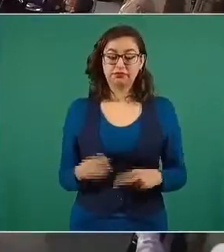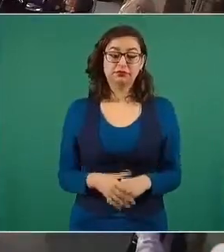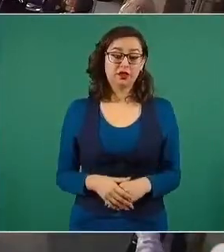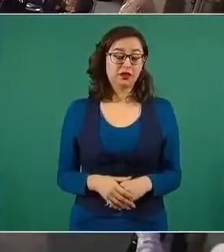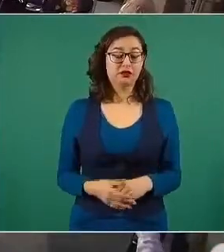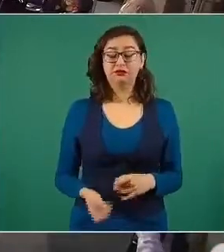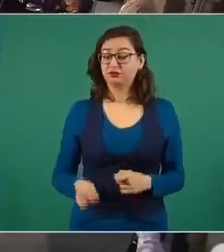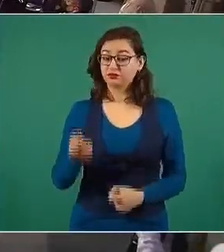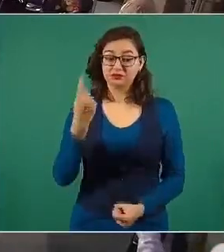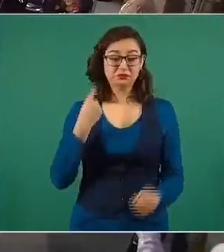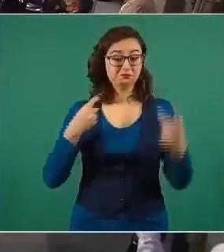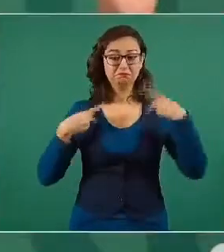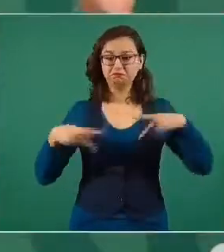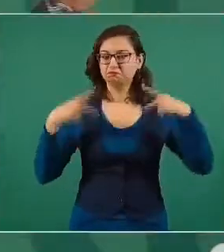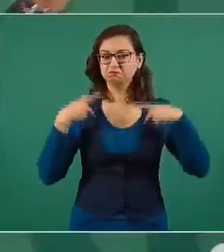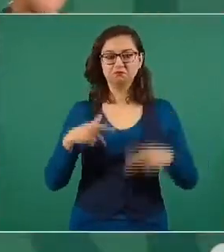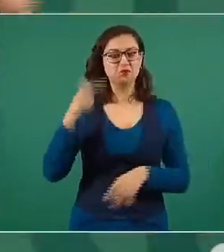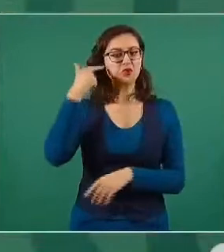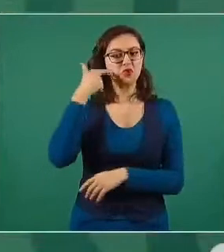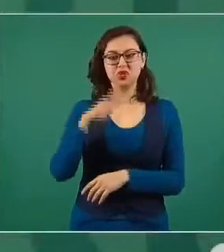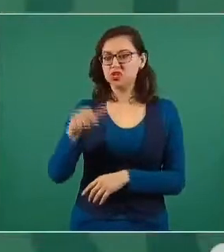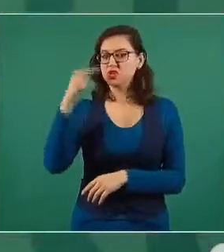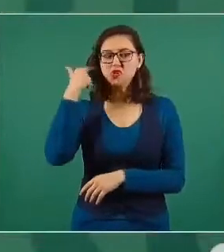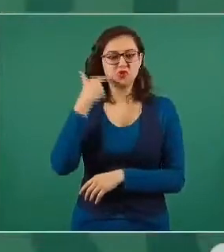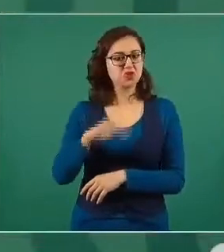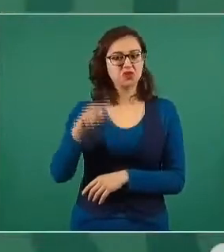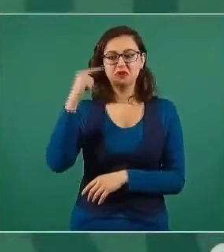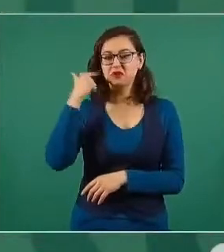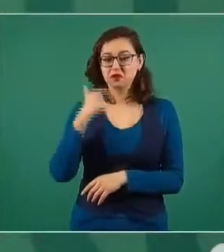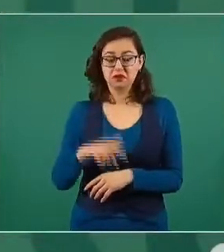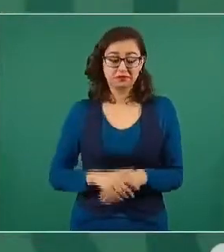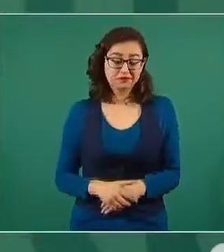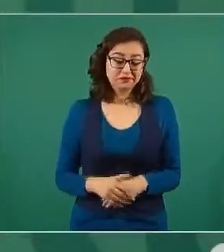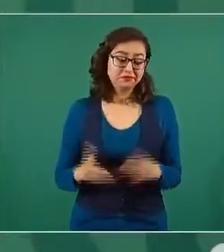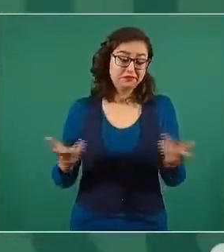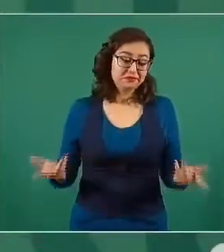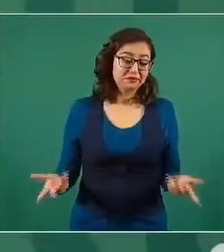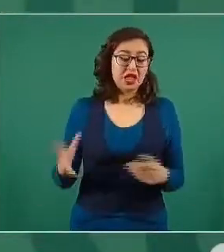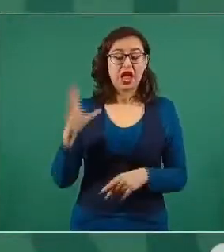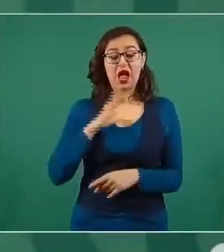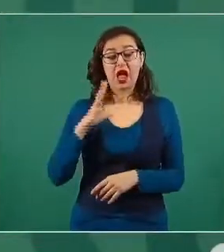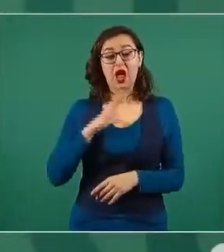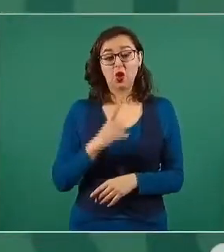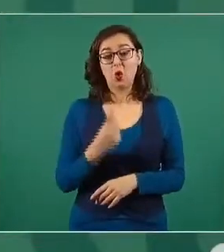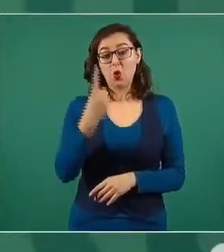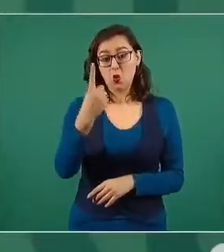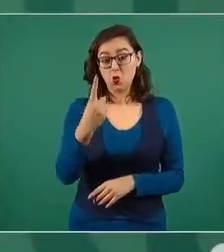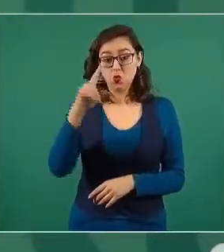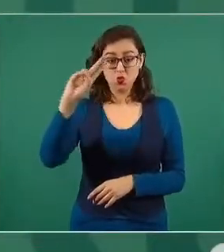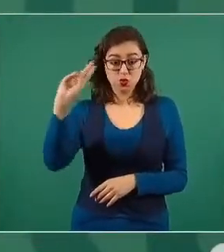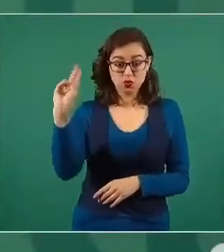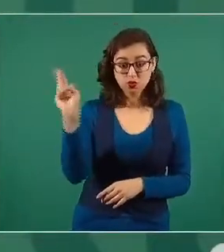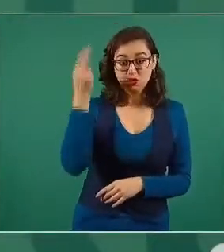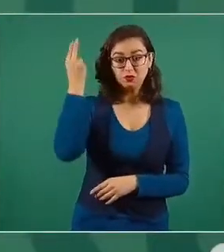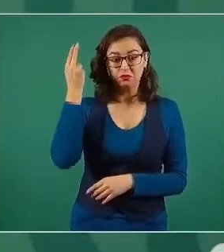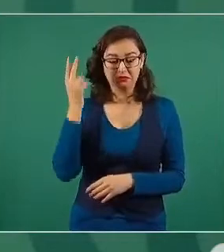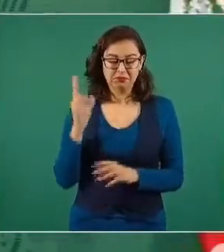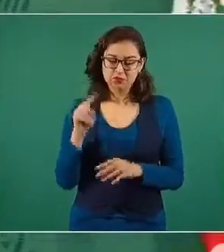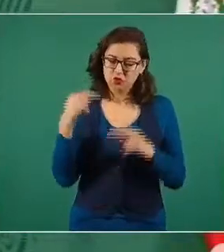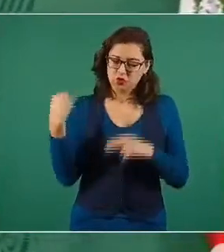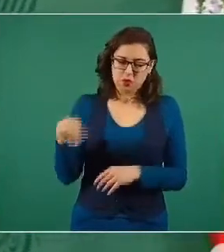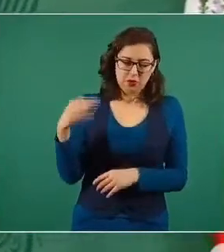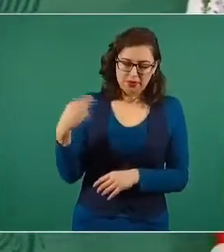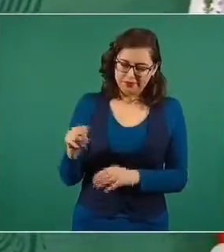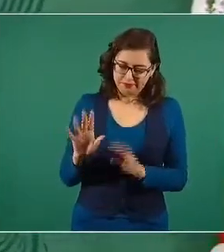quieren. Miren, hay una universidad o una escuela de una universidad que no voy a mencionar,